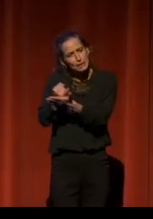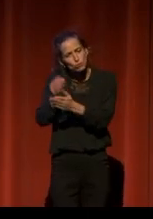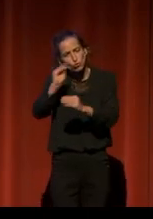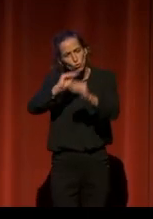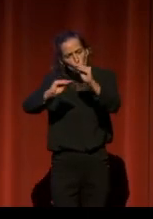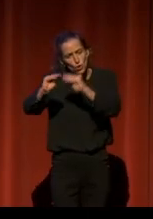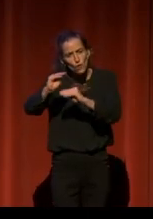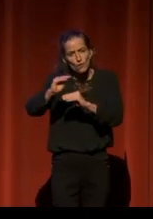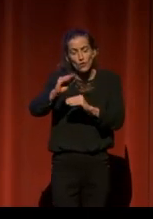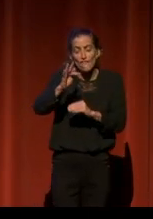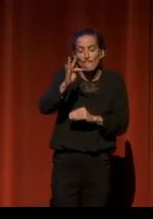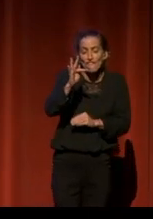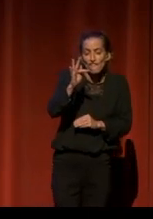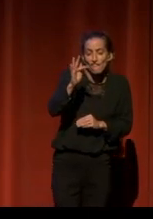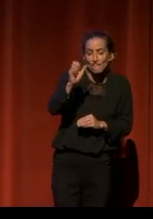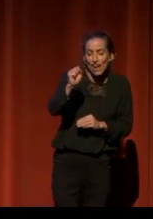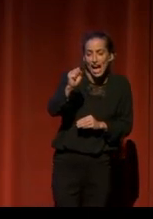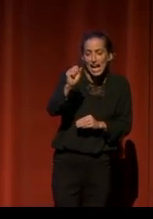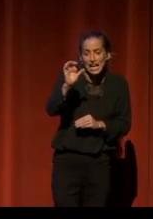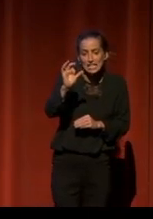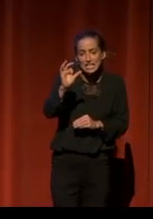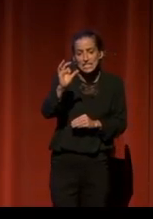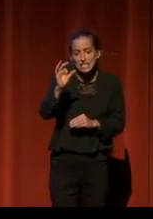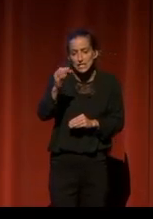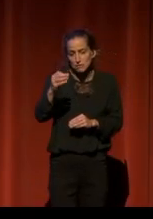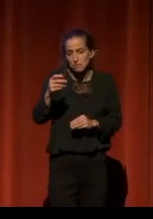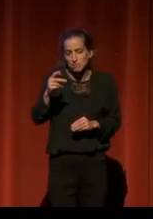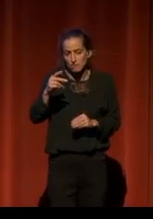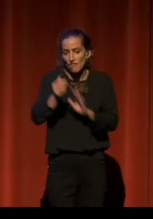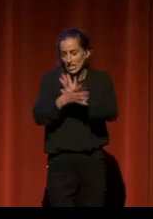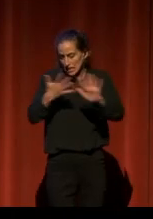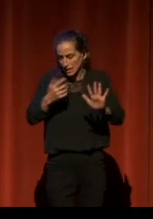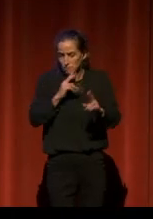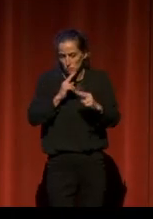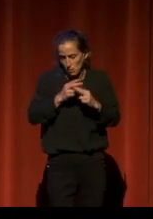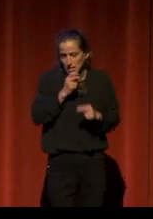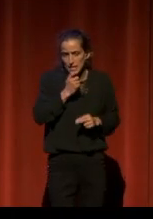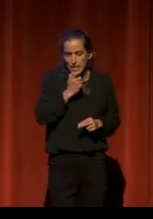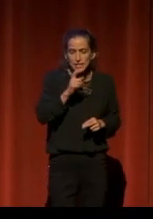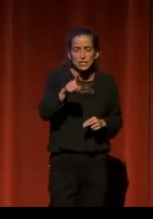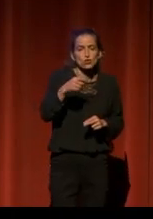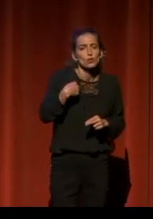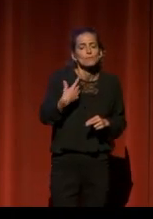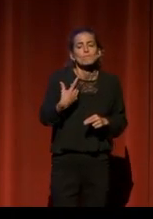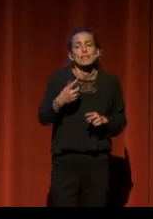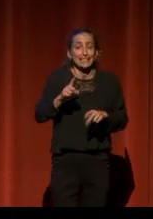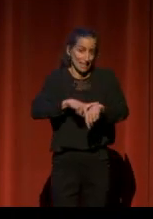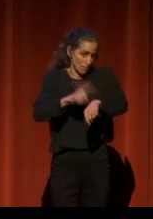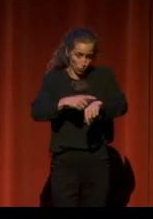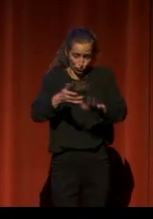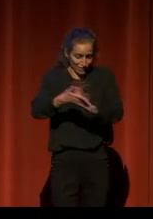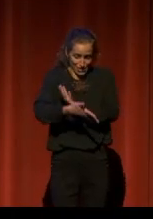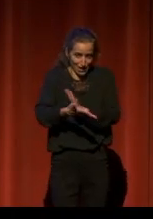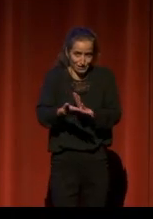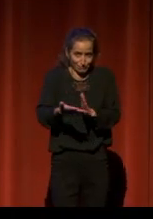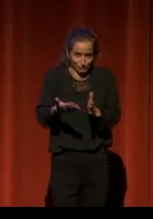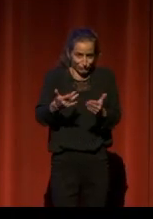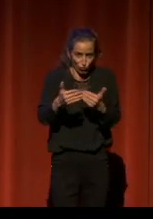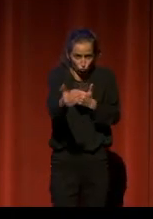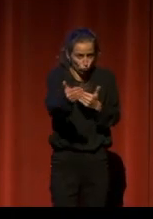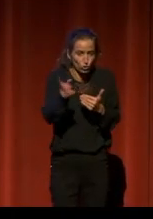fas que aborda el tiempo desde una determinada manera y el tiempo es la materia prima de la que está hecha el futuro